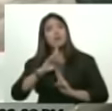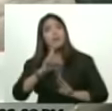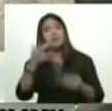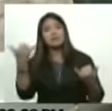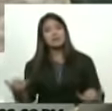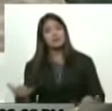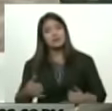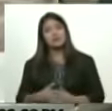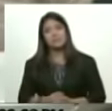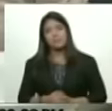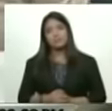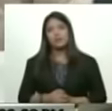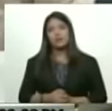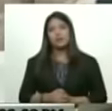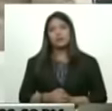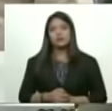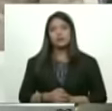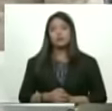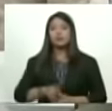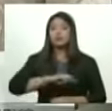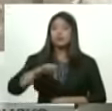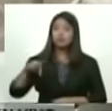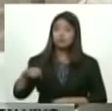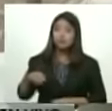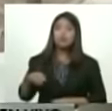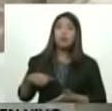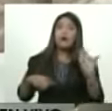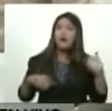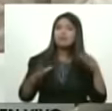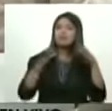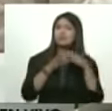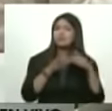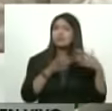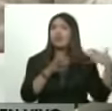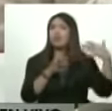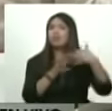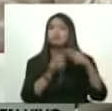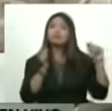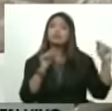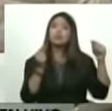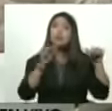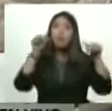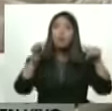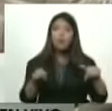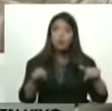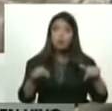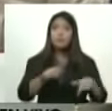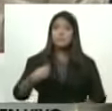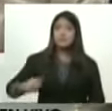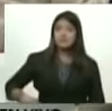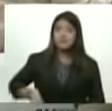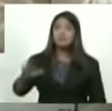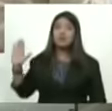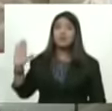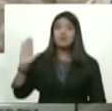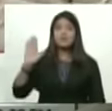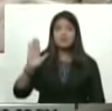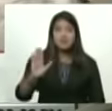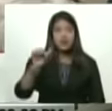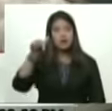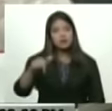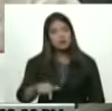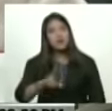inmediata y no esperar. Hemos venido de mesas de trabajo de hace muchísimo tiempo y que el día de hoy el presidente haga su aparición